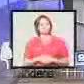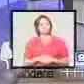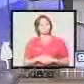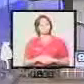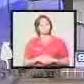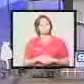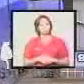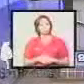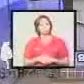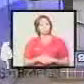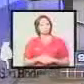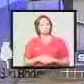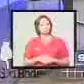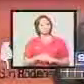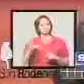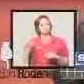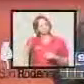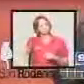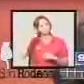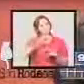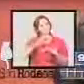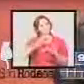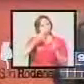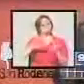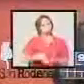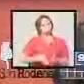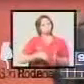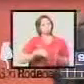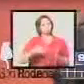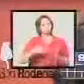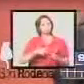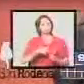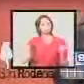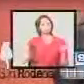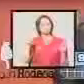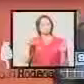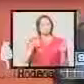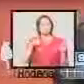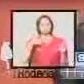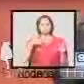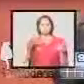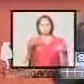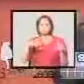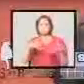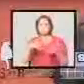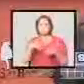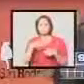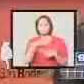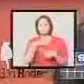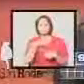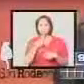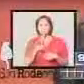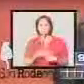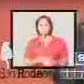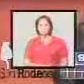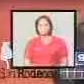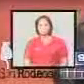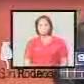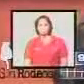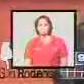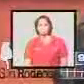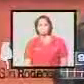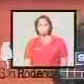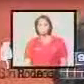de las formas en que muchos costarricenses lo hemos financiado. Pero sí debo mencionar que que hay